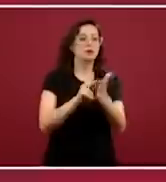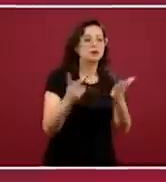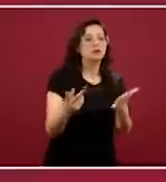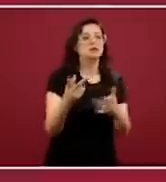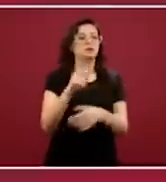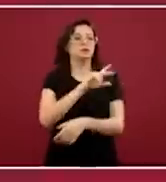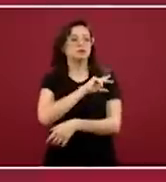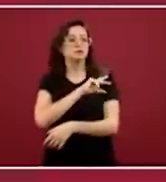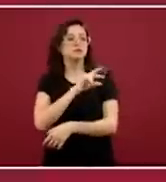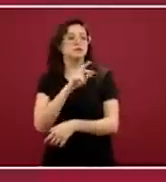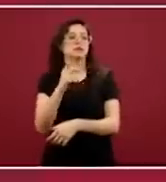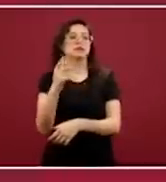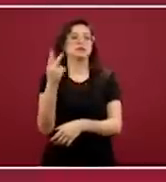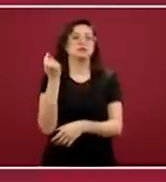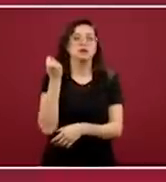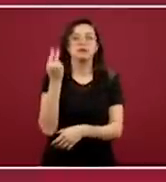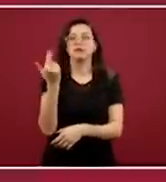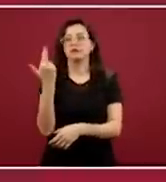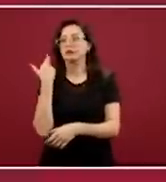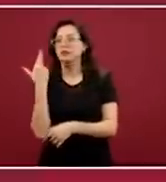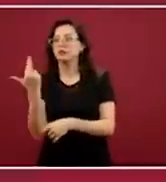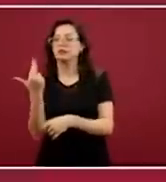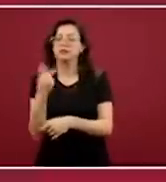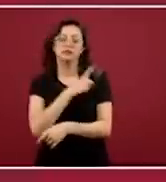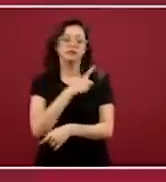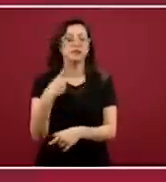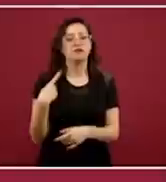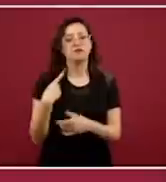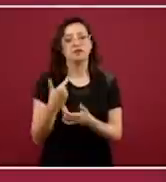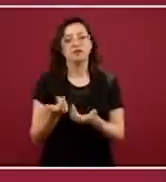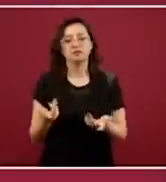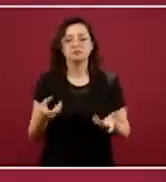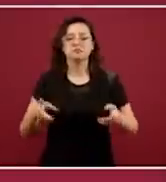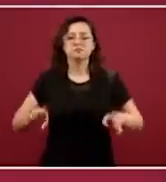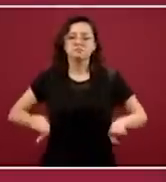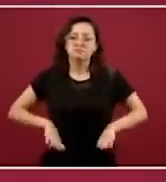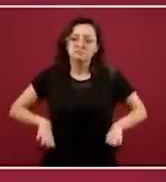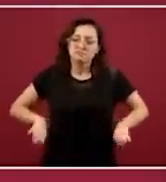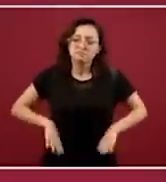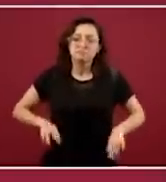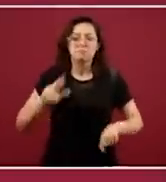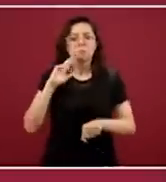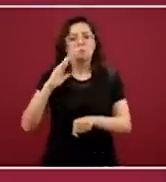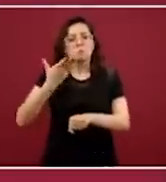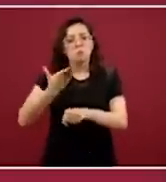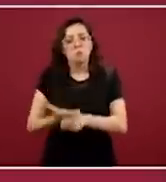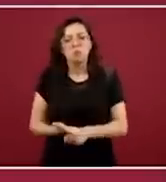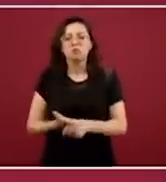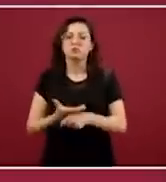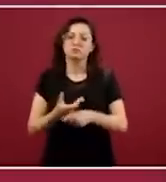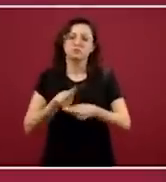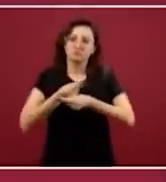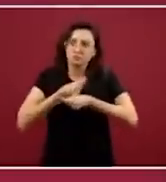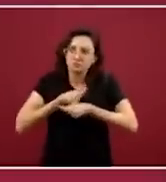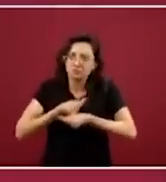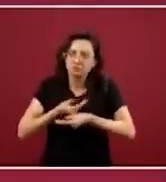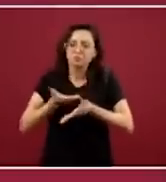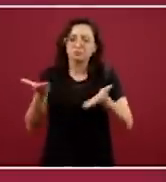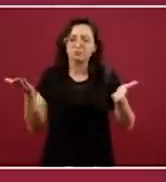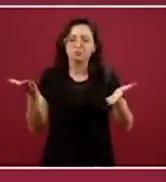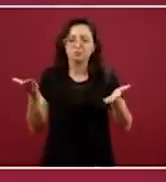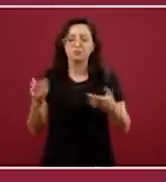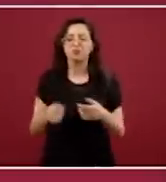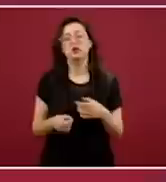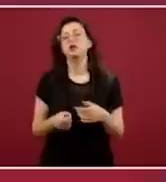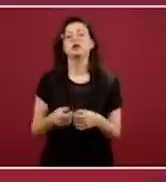privados. Es de extraordinaria ayuda cuando hay una actitud generosa de responsabilidad. Y aquí quiero reconocer de manera pública